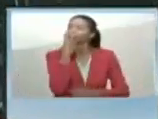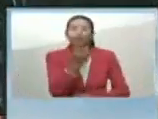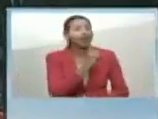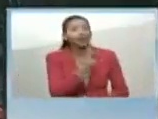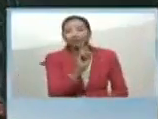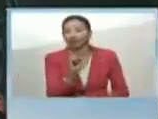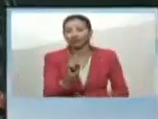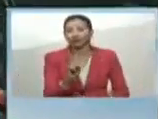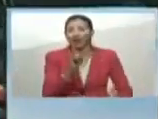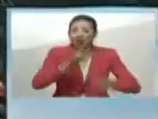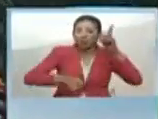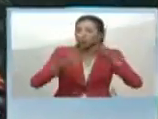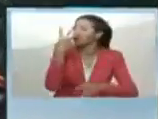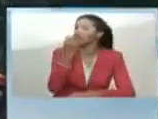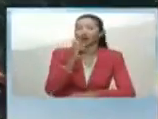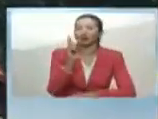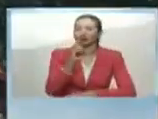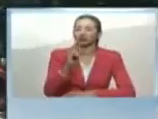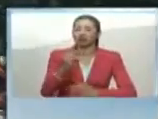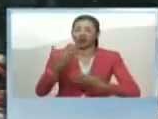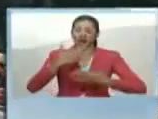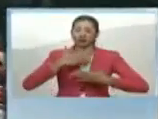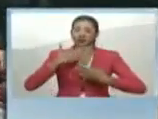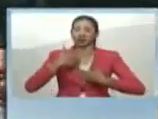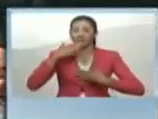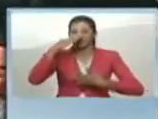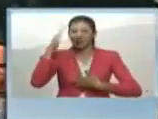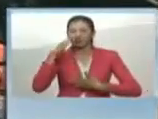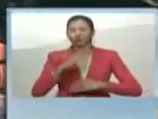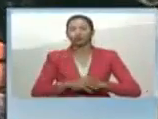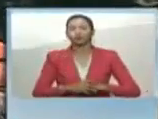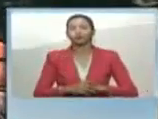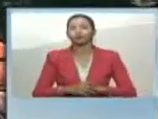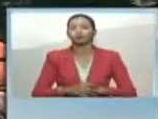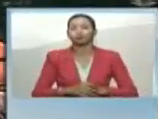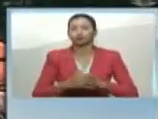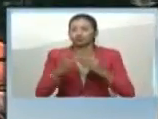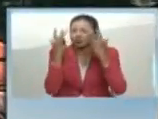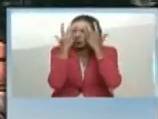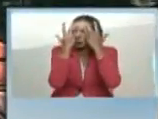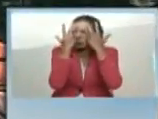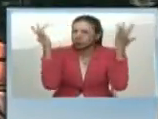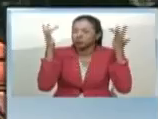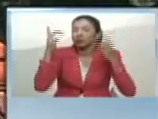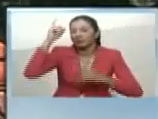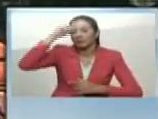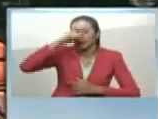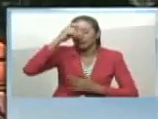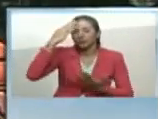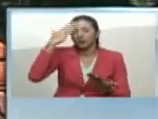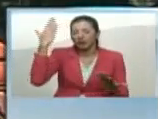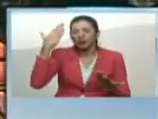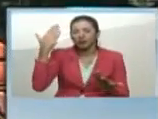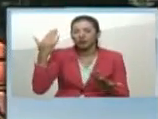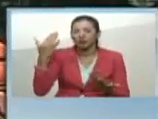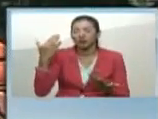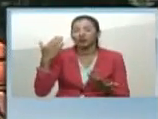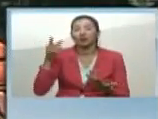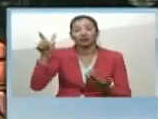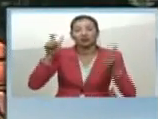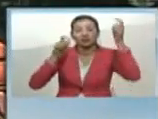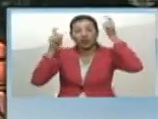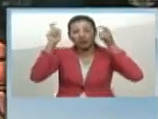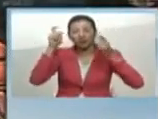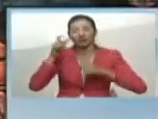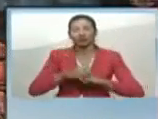que somos, que en el adulto mayor hay una gran sapiencia y que nuestro eterno comandante